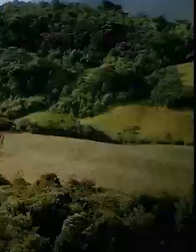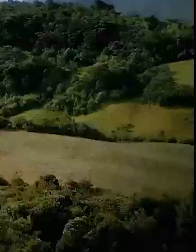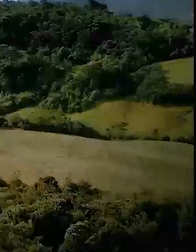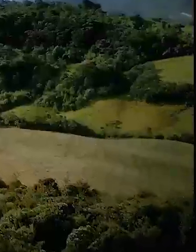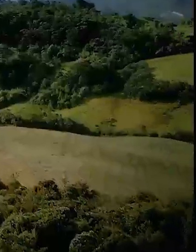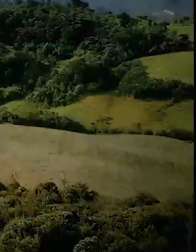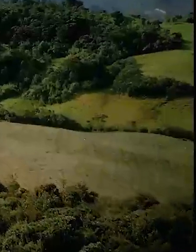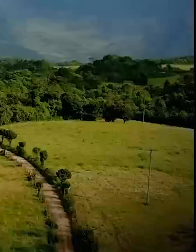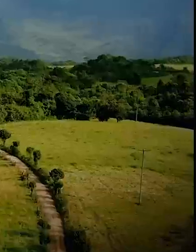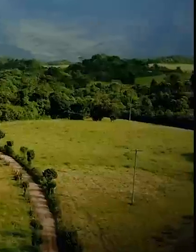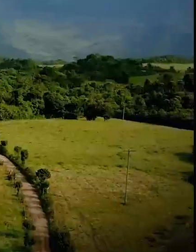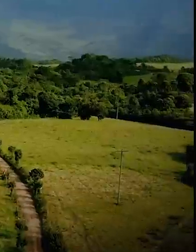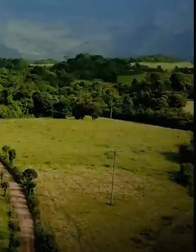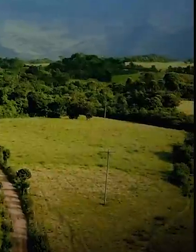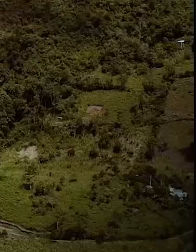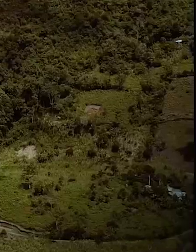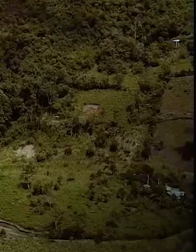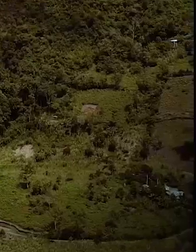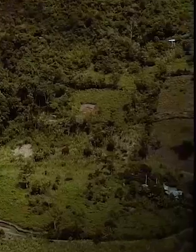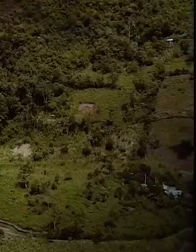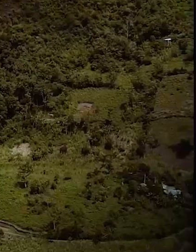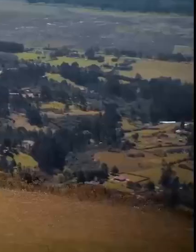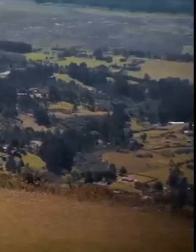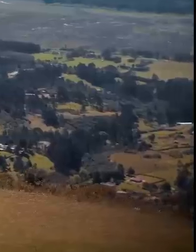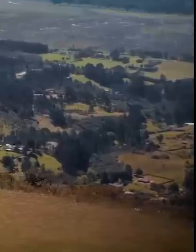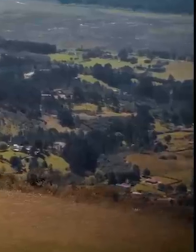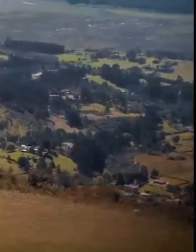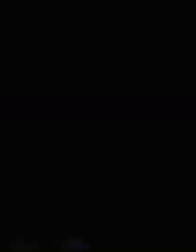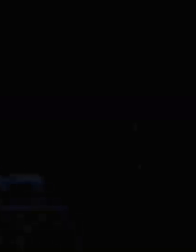Descubre Cundinamarca, la tierra del dorado.